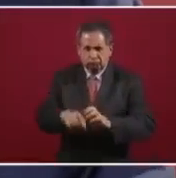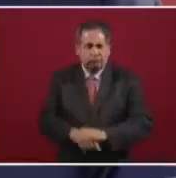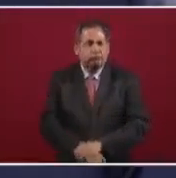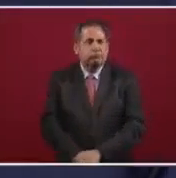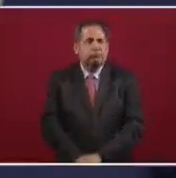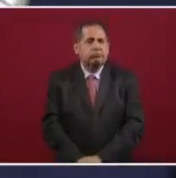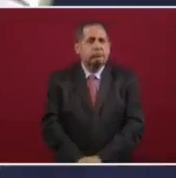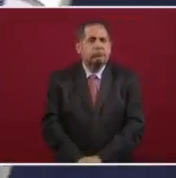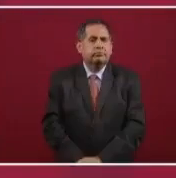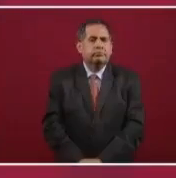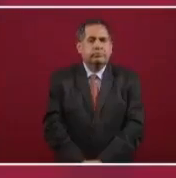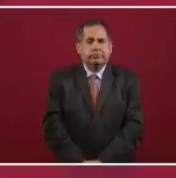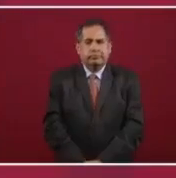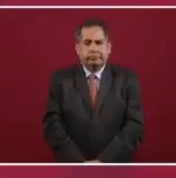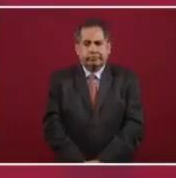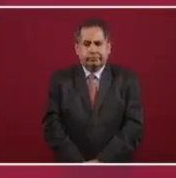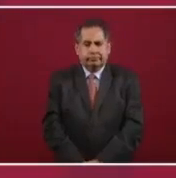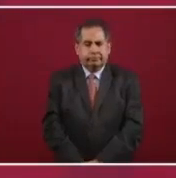primera.